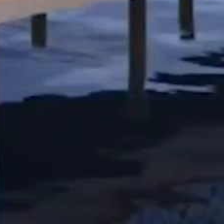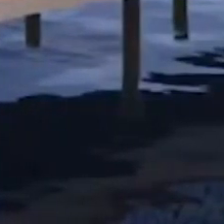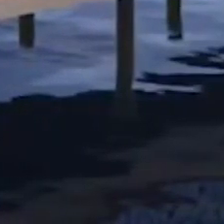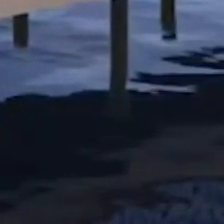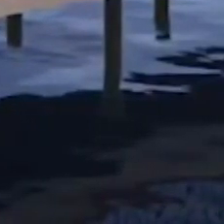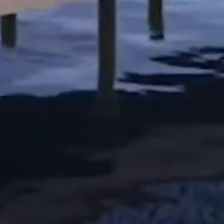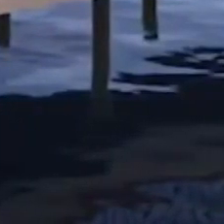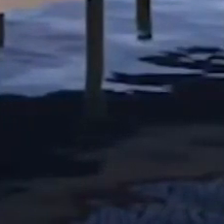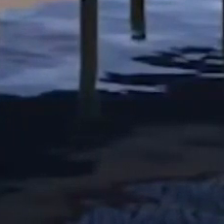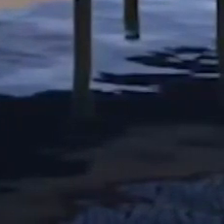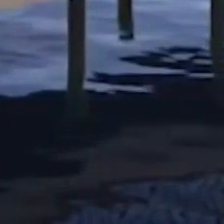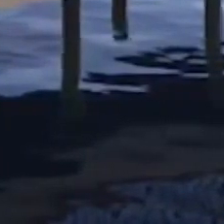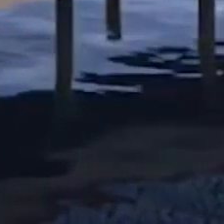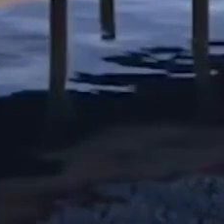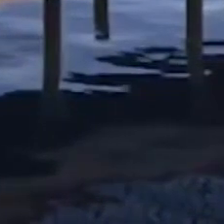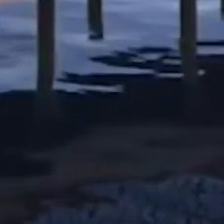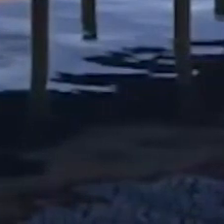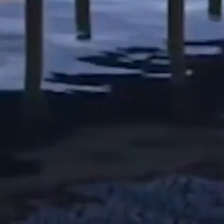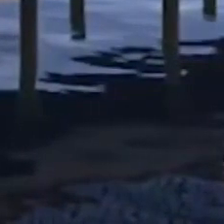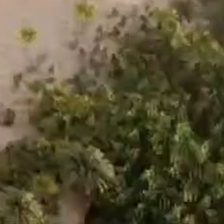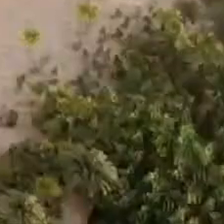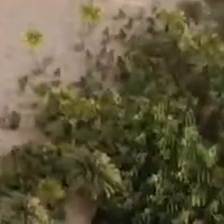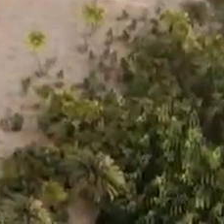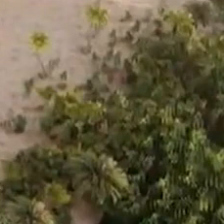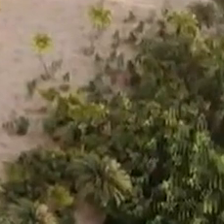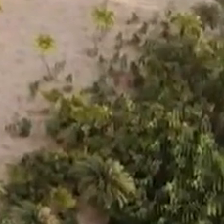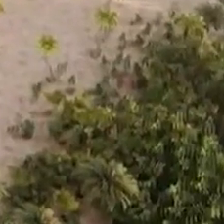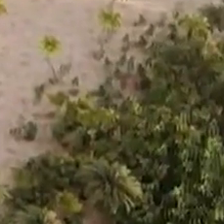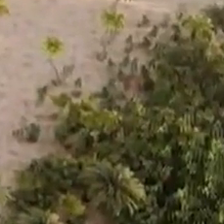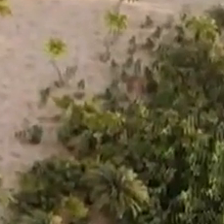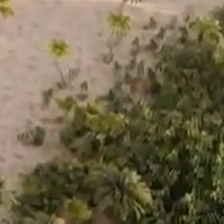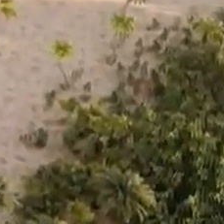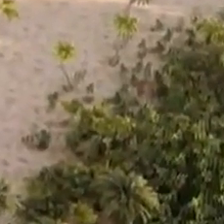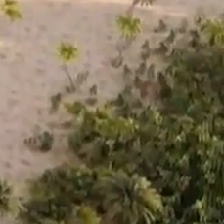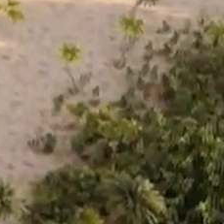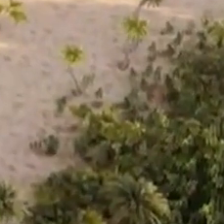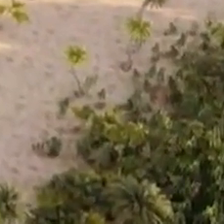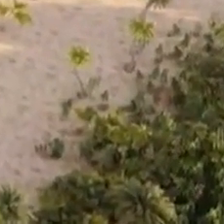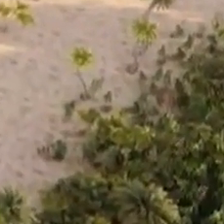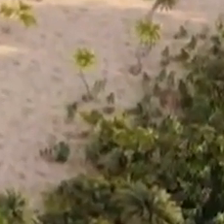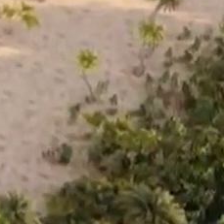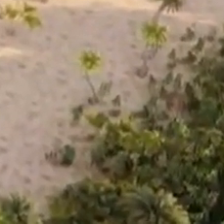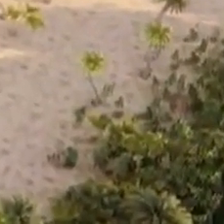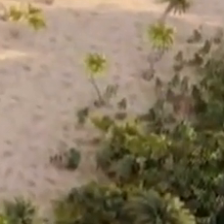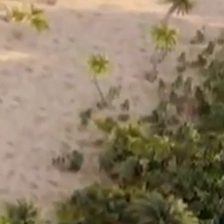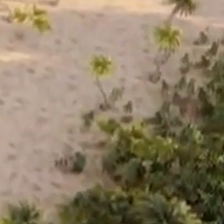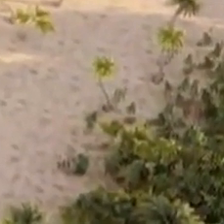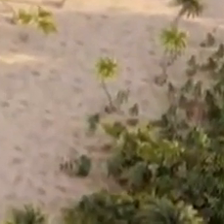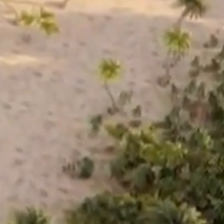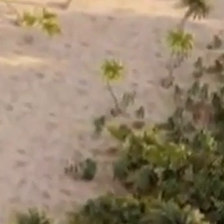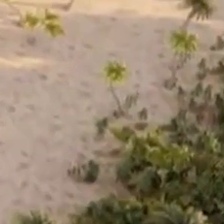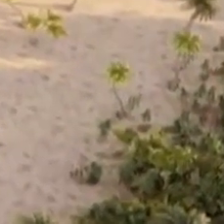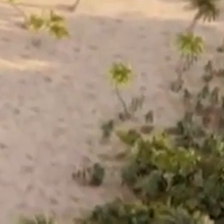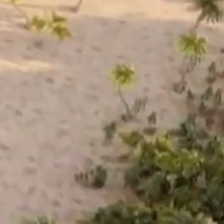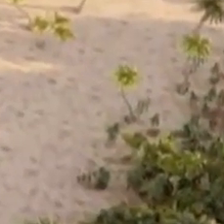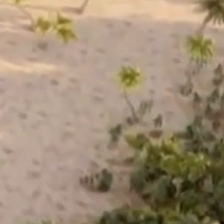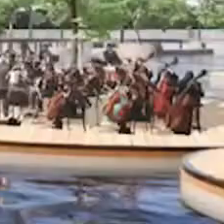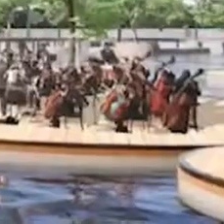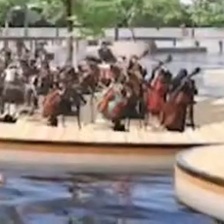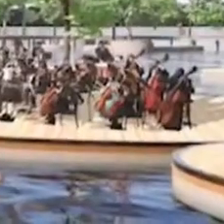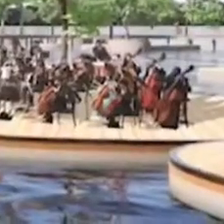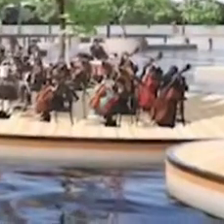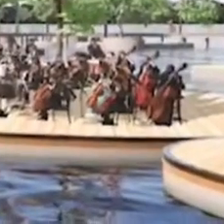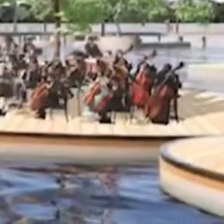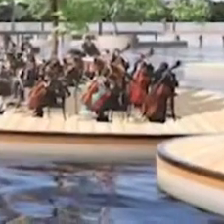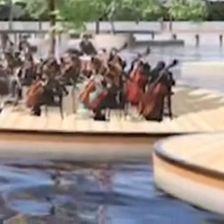ciclovías, tendrá una zona para la práctica de deportes náuticos y por supuesto la rehabilitación de ese tren que nos permitirá presenciar ese espectáculo